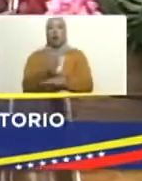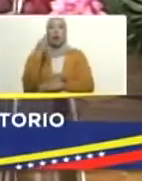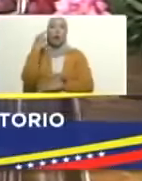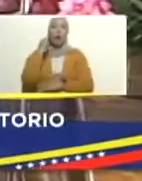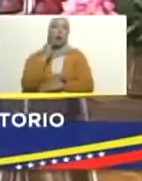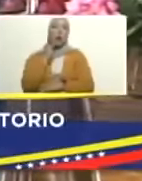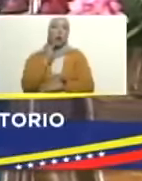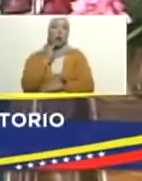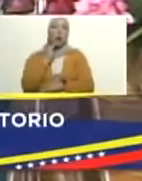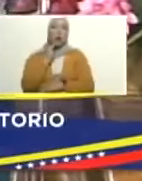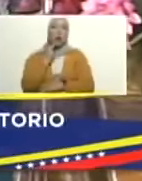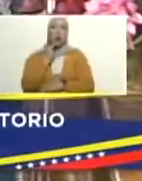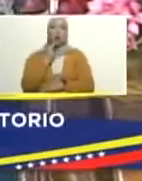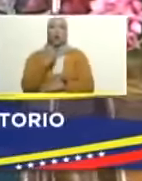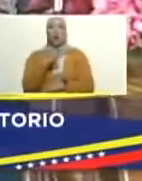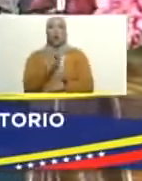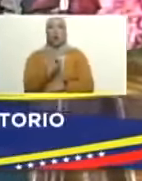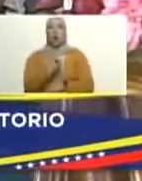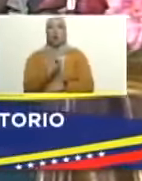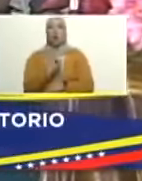bolivariano en